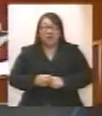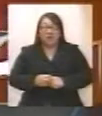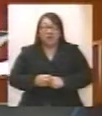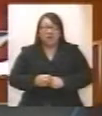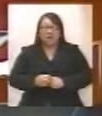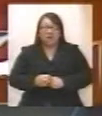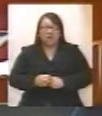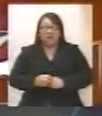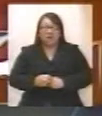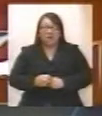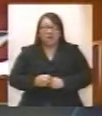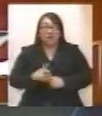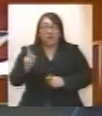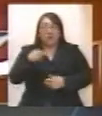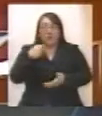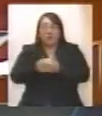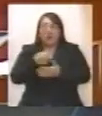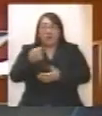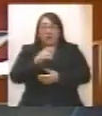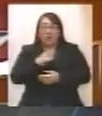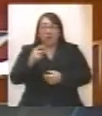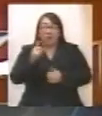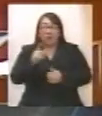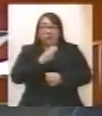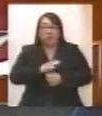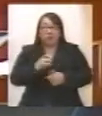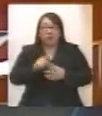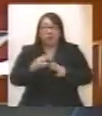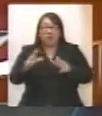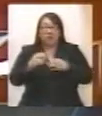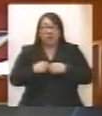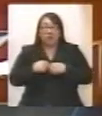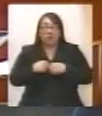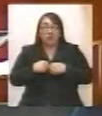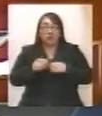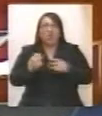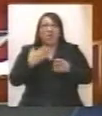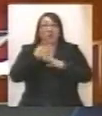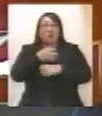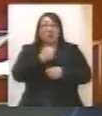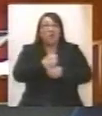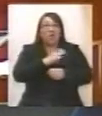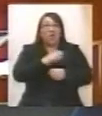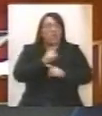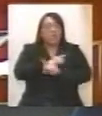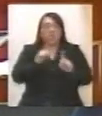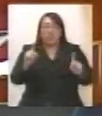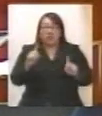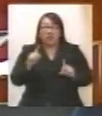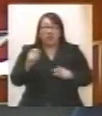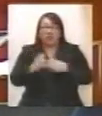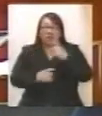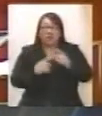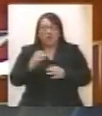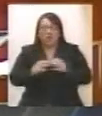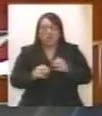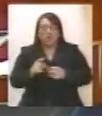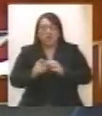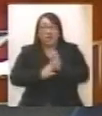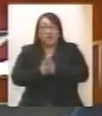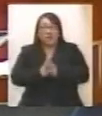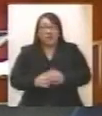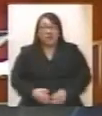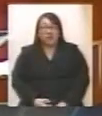los daños causados por su conducta puedan asumir un cargo público. La regulación de la declaración jurada de